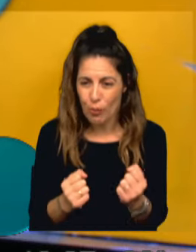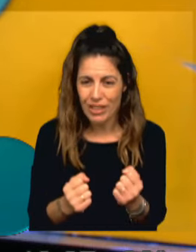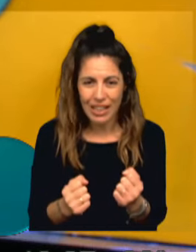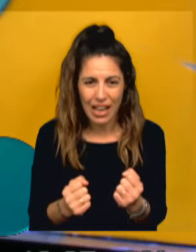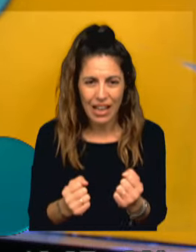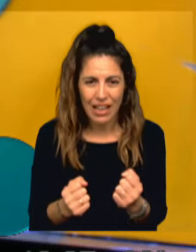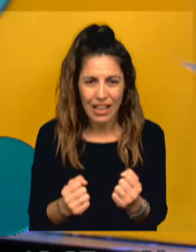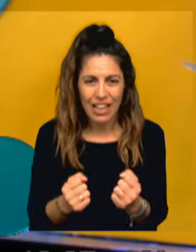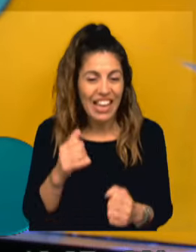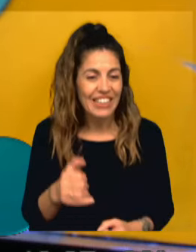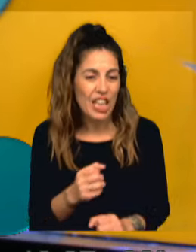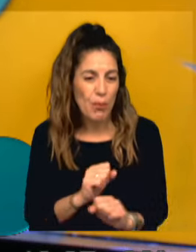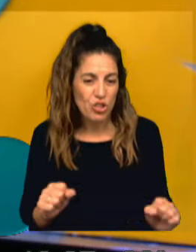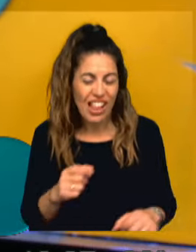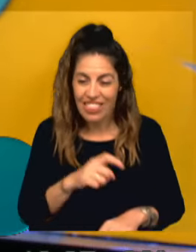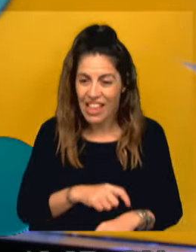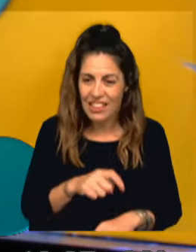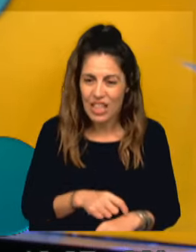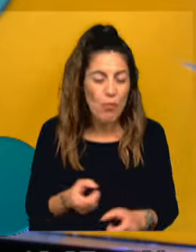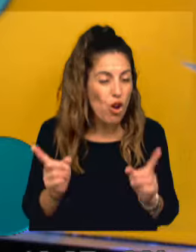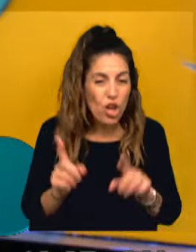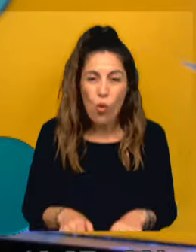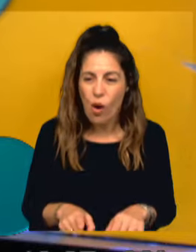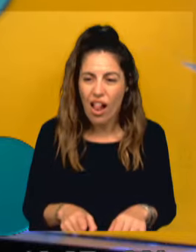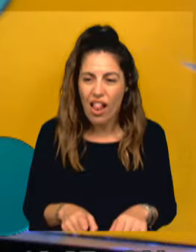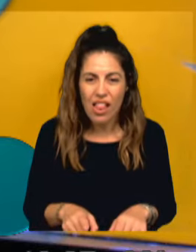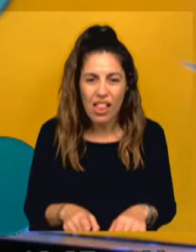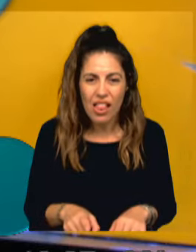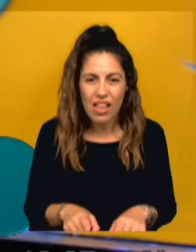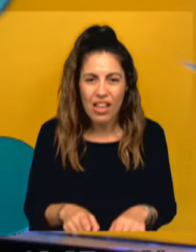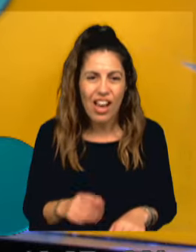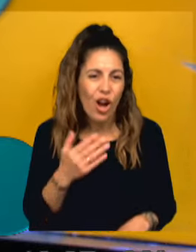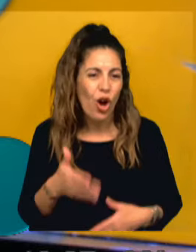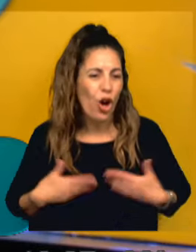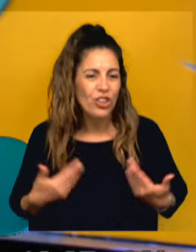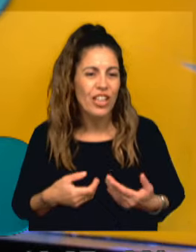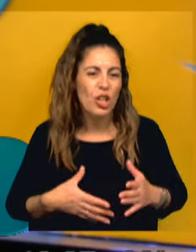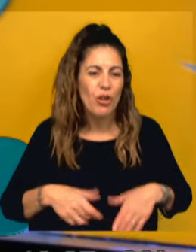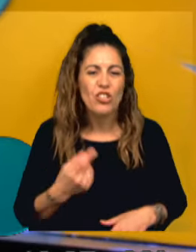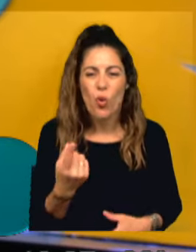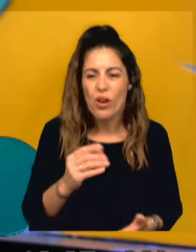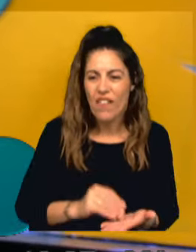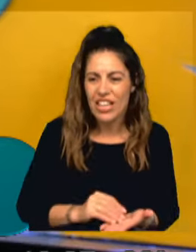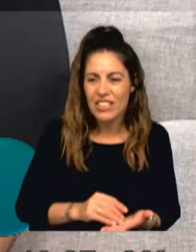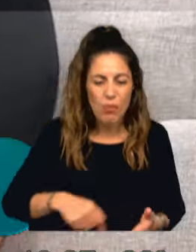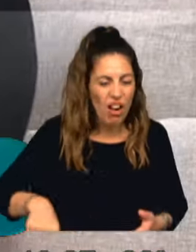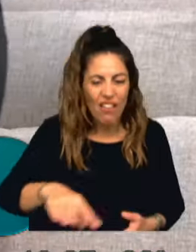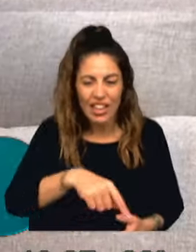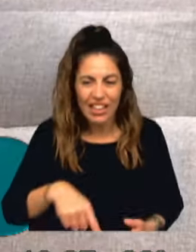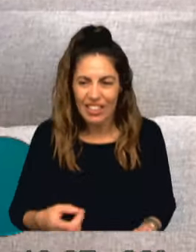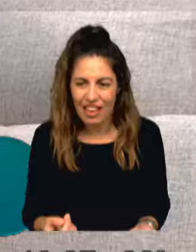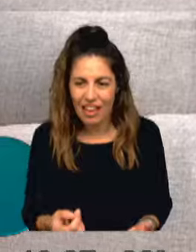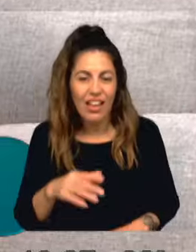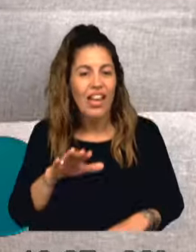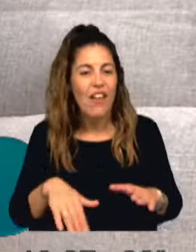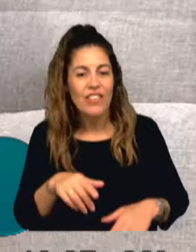económicas tiene posibilidades de igual está muy contento porque le saca dar una vuelta manzana por la verida eso ni que hablar y en realidad hay